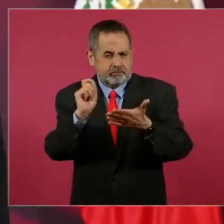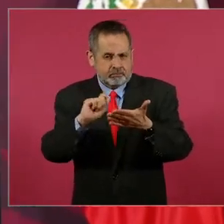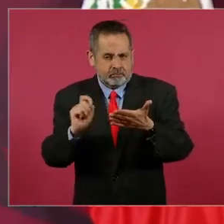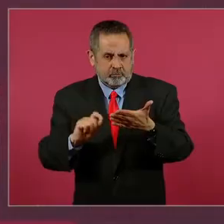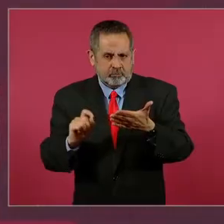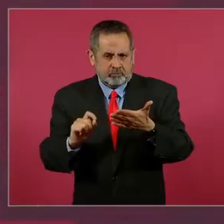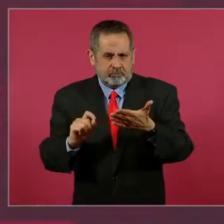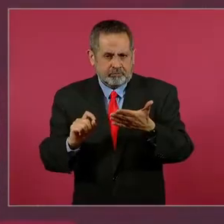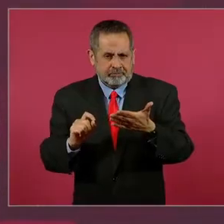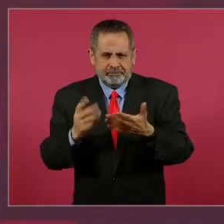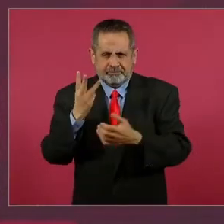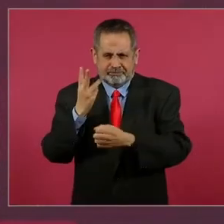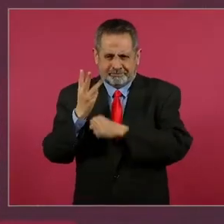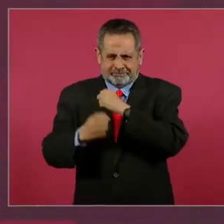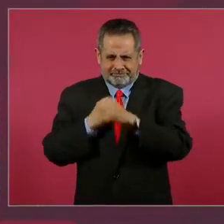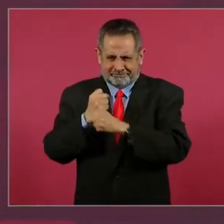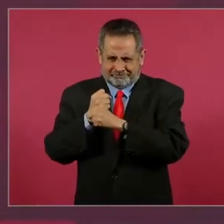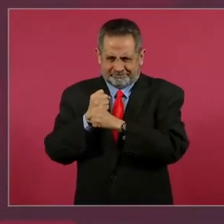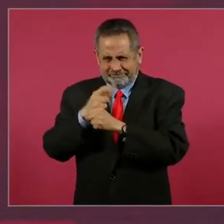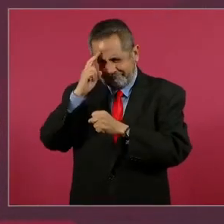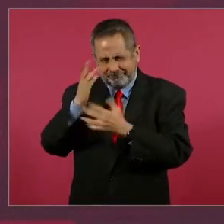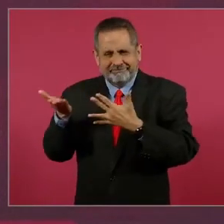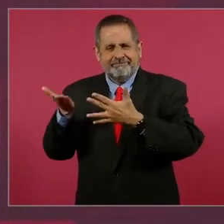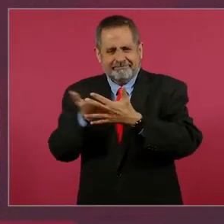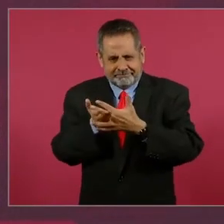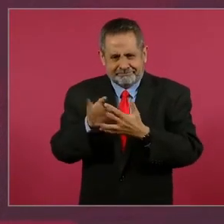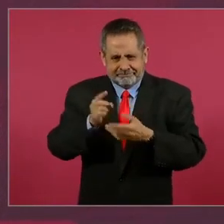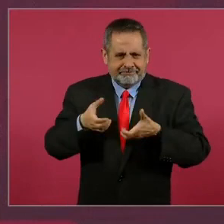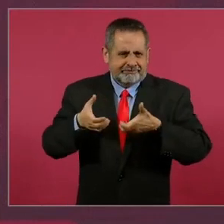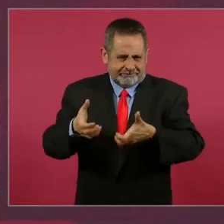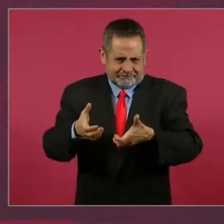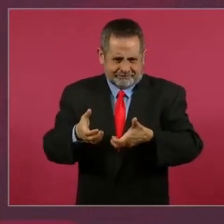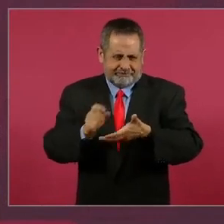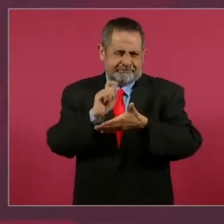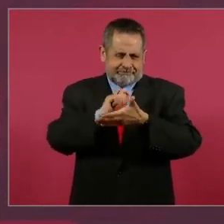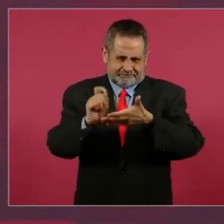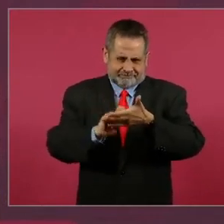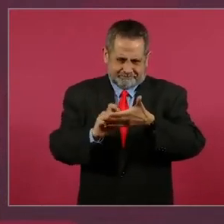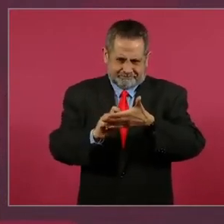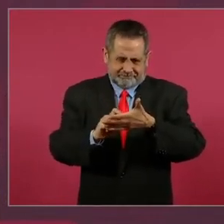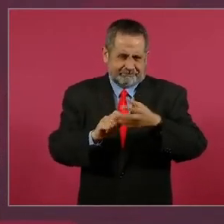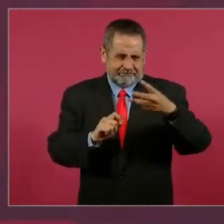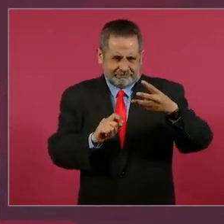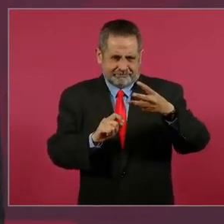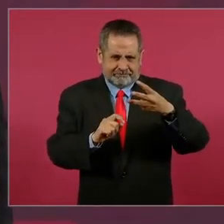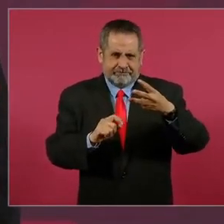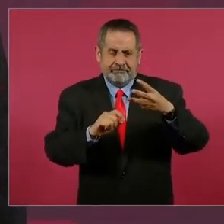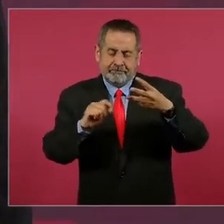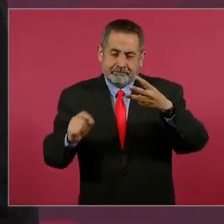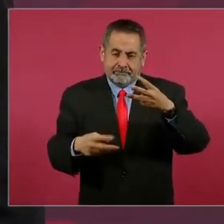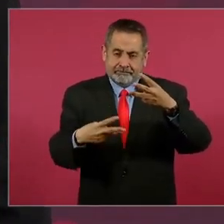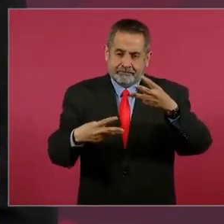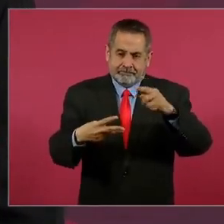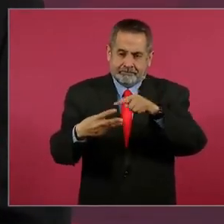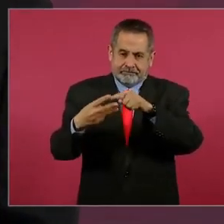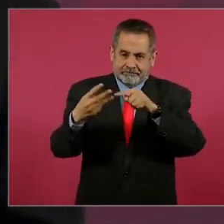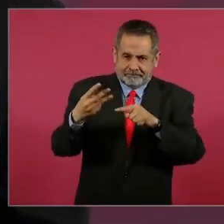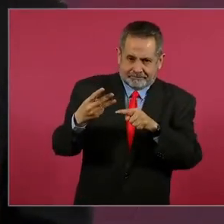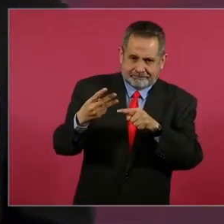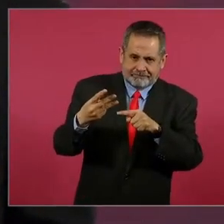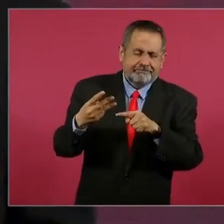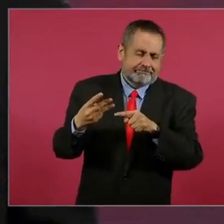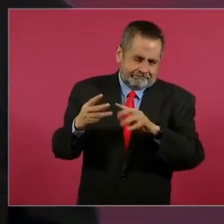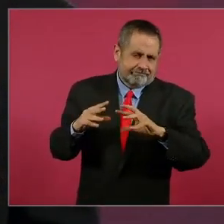de los 3 años, a la mitad del camino, y debí